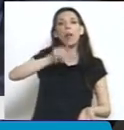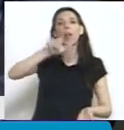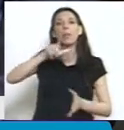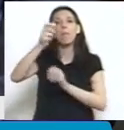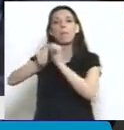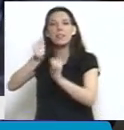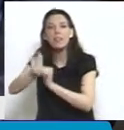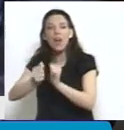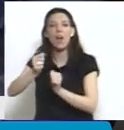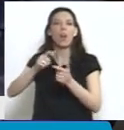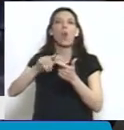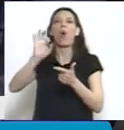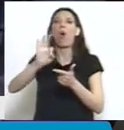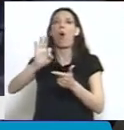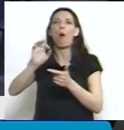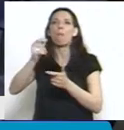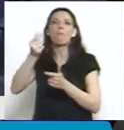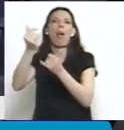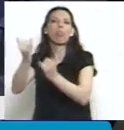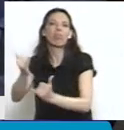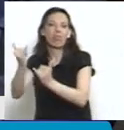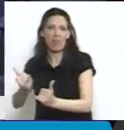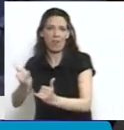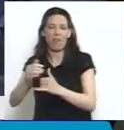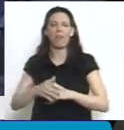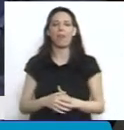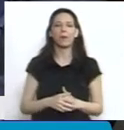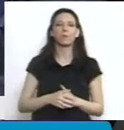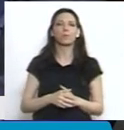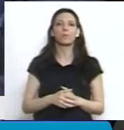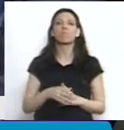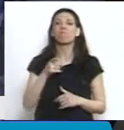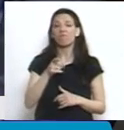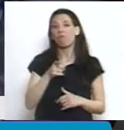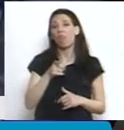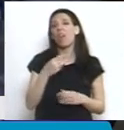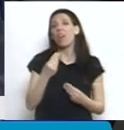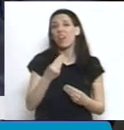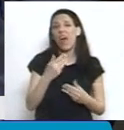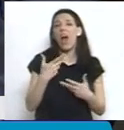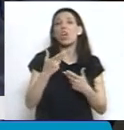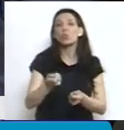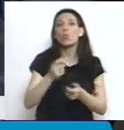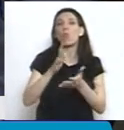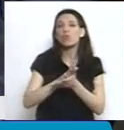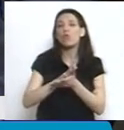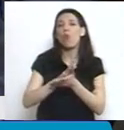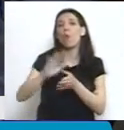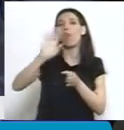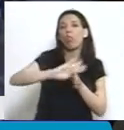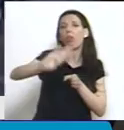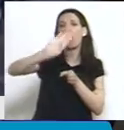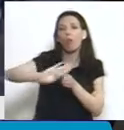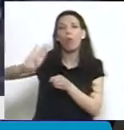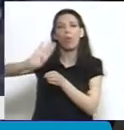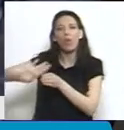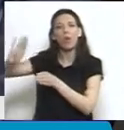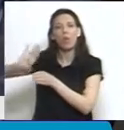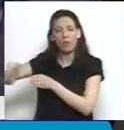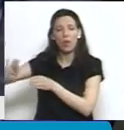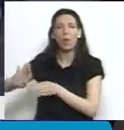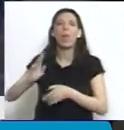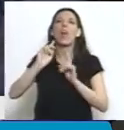rentas extraordinarias, que propicia el endeudamiento y que aumentará el